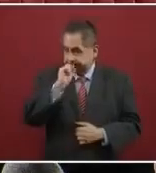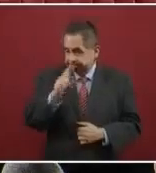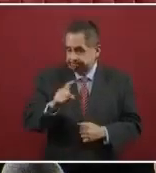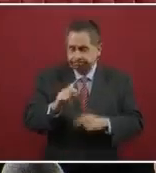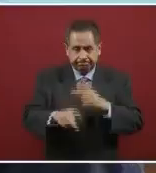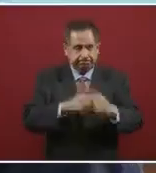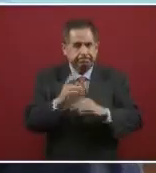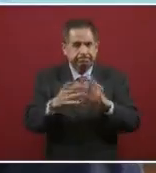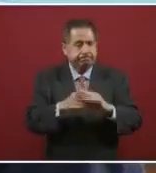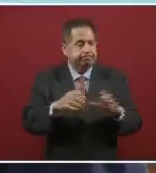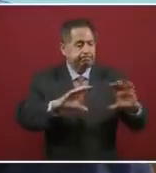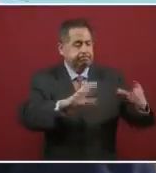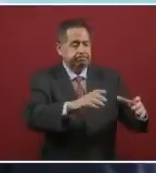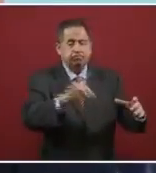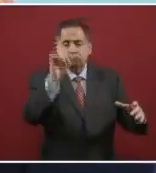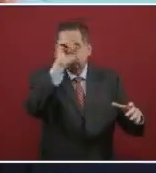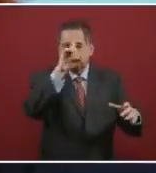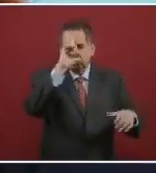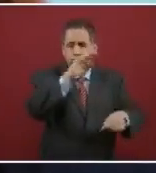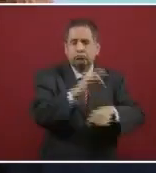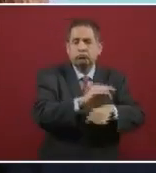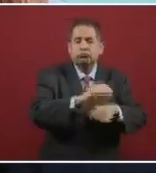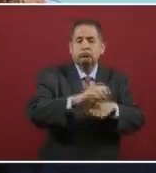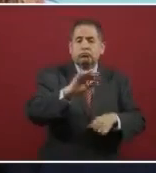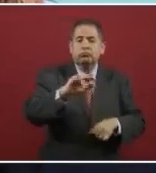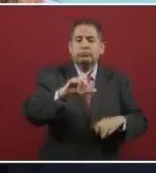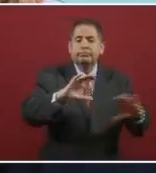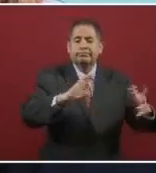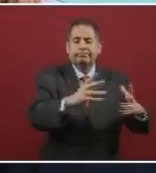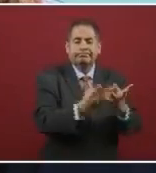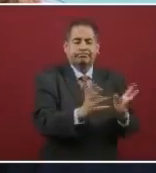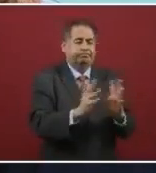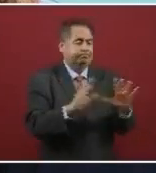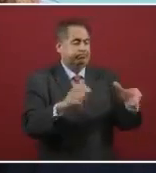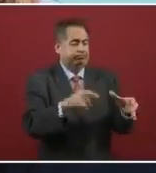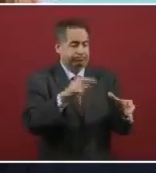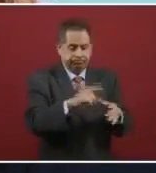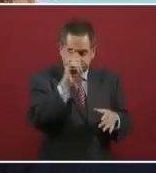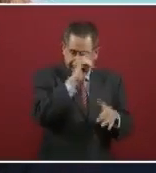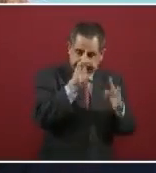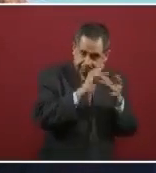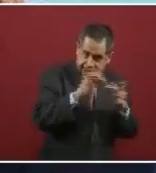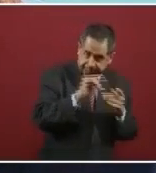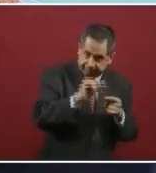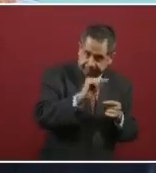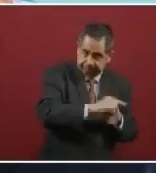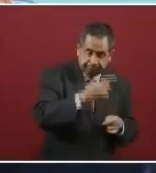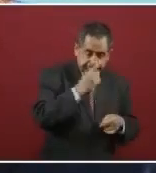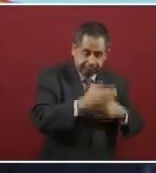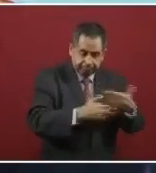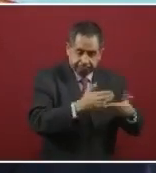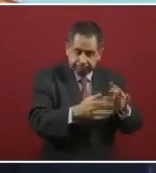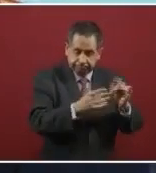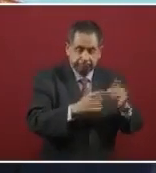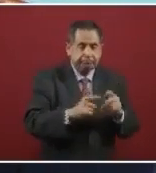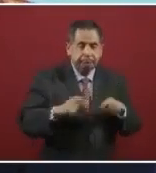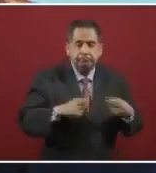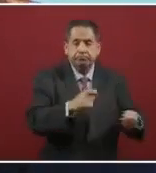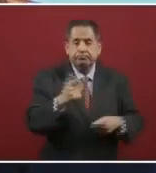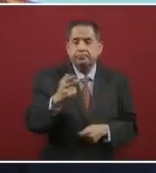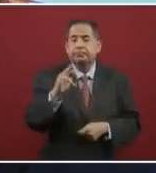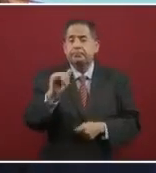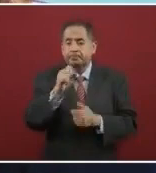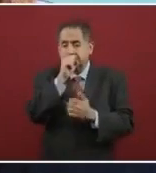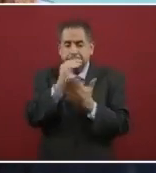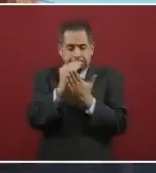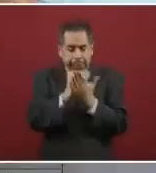establecieron los consejos de protección civil, se instalaron y se les exhortó a que así lo hicieran y se les envió una guía para